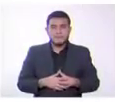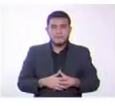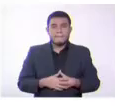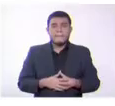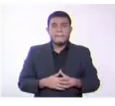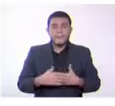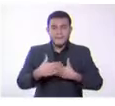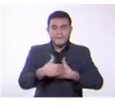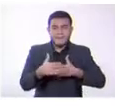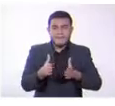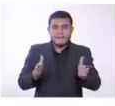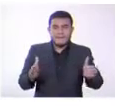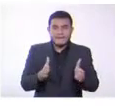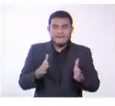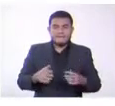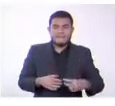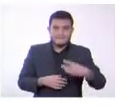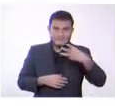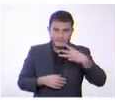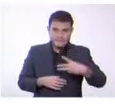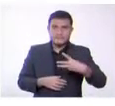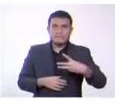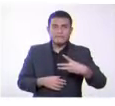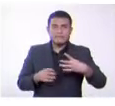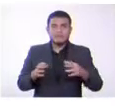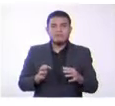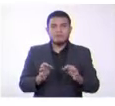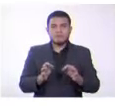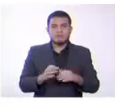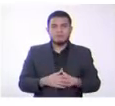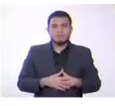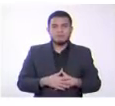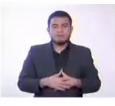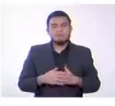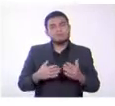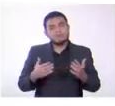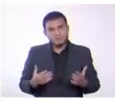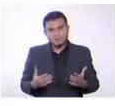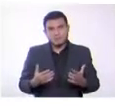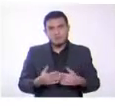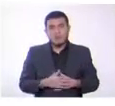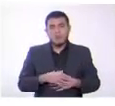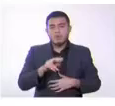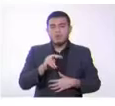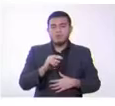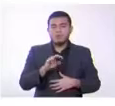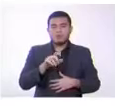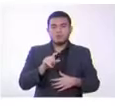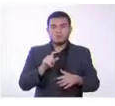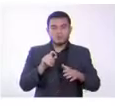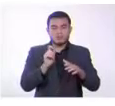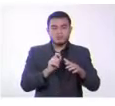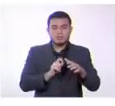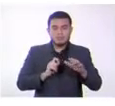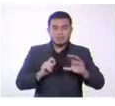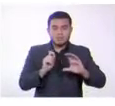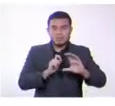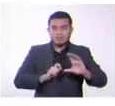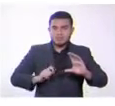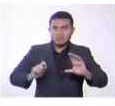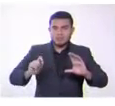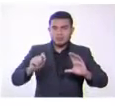empaquetándose en las 3 dimensiones, por lo que quedan los núcleos rodeados de